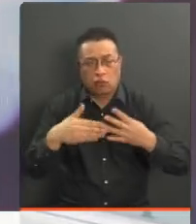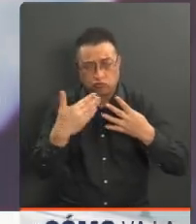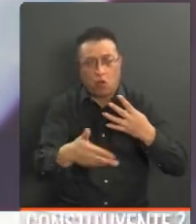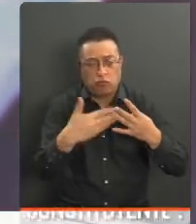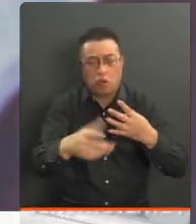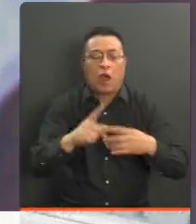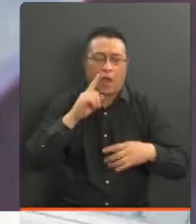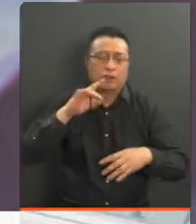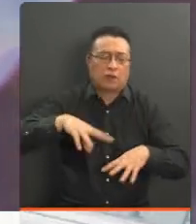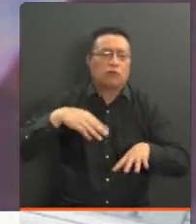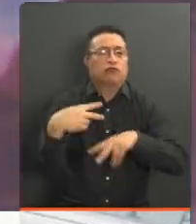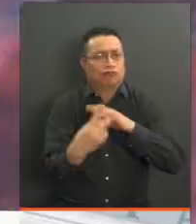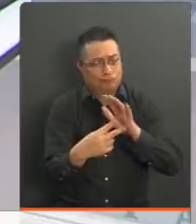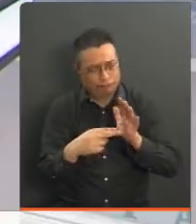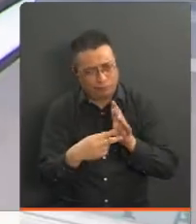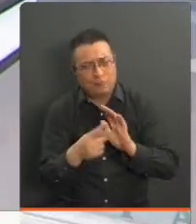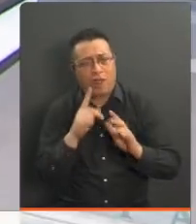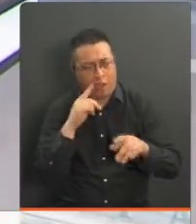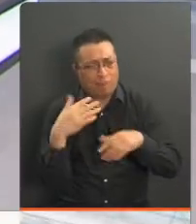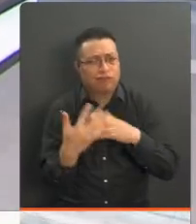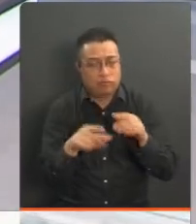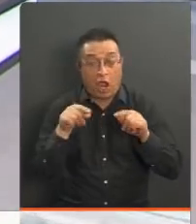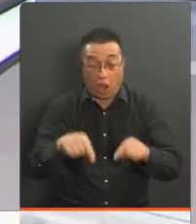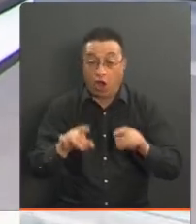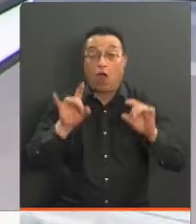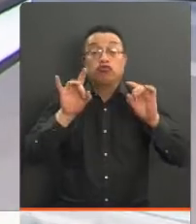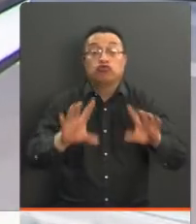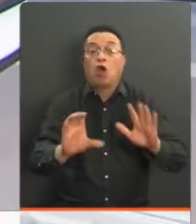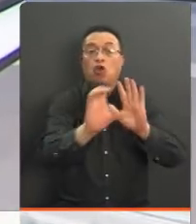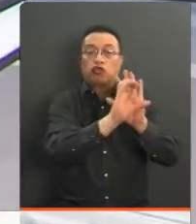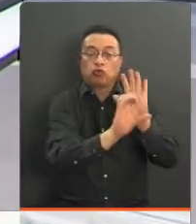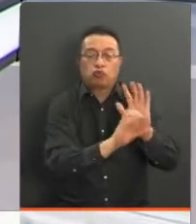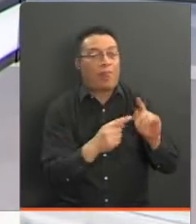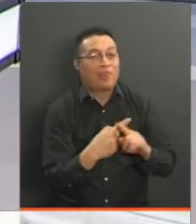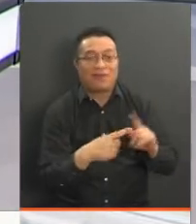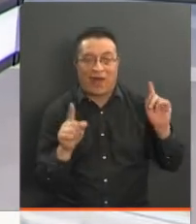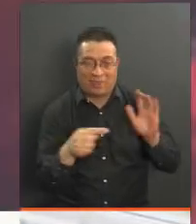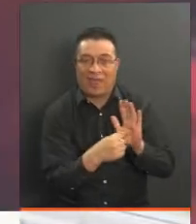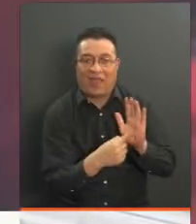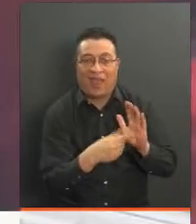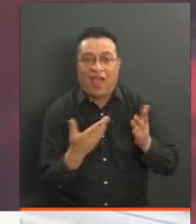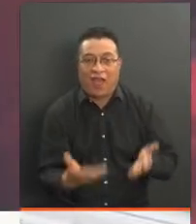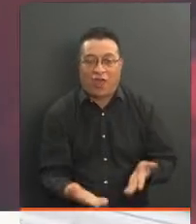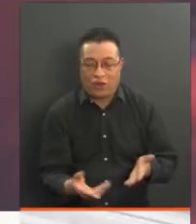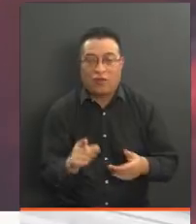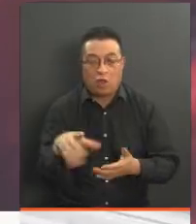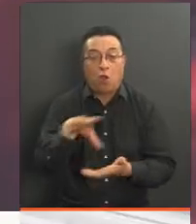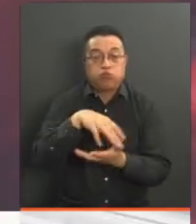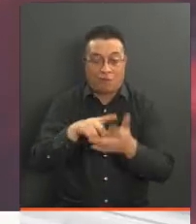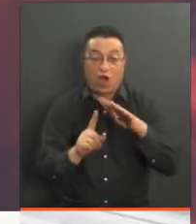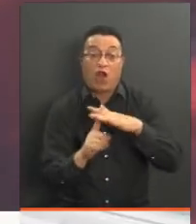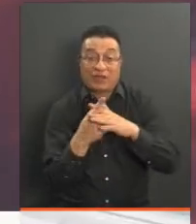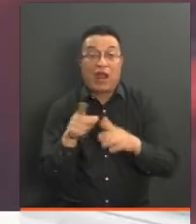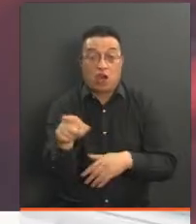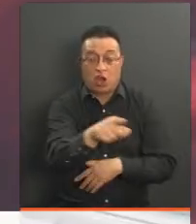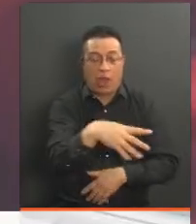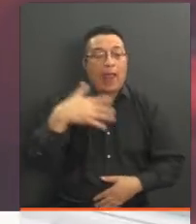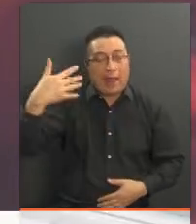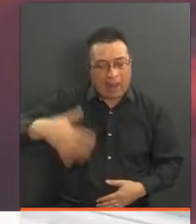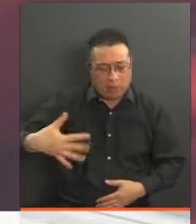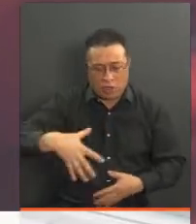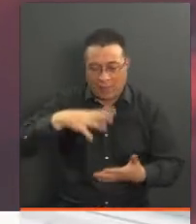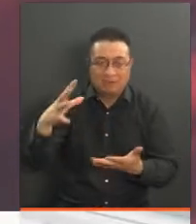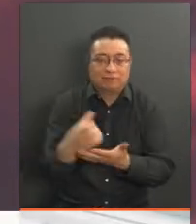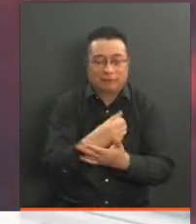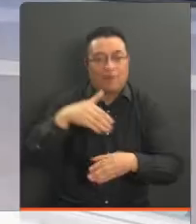que ya conocemos. El tema es que ahora tiene rango constitucional. Ya. Eso es lo relevante. Por eso para los pueblos originarios era tan importante la